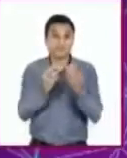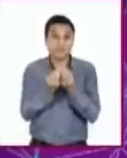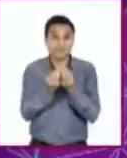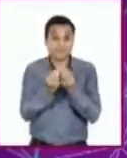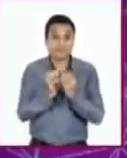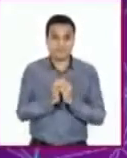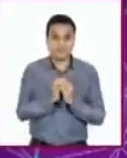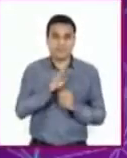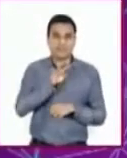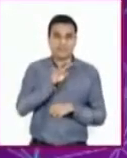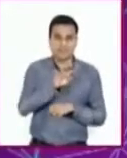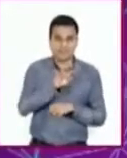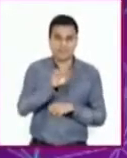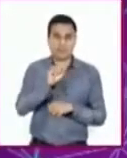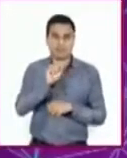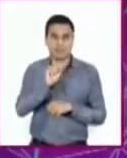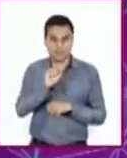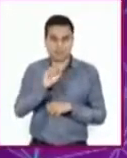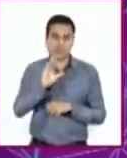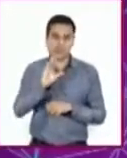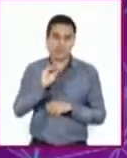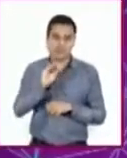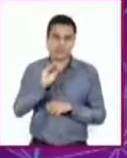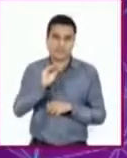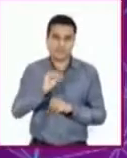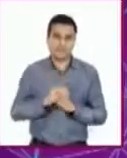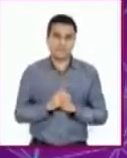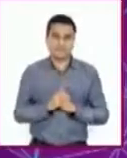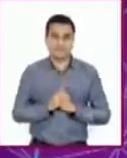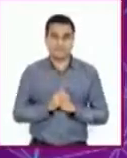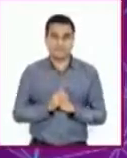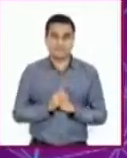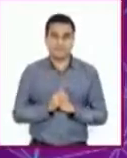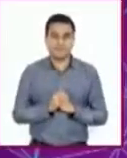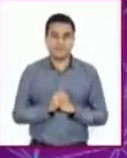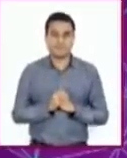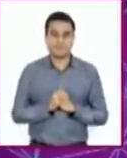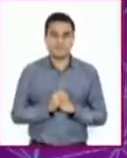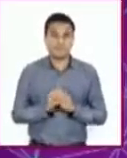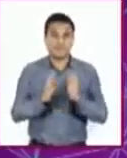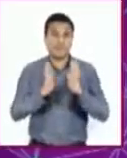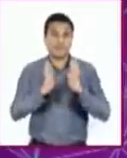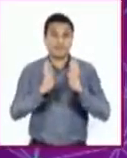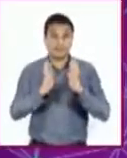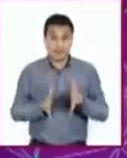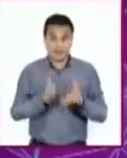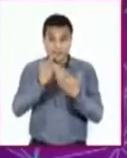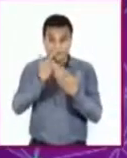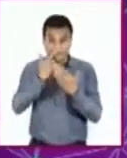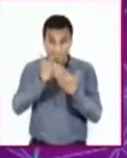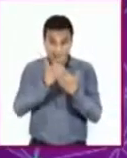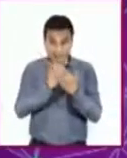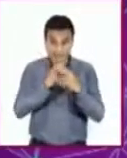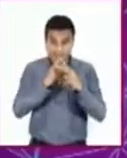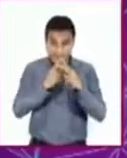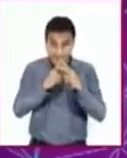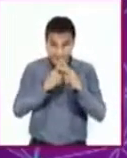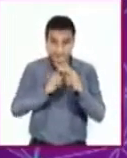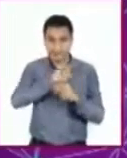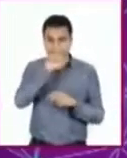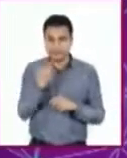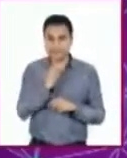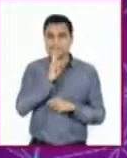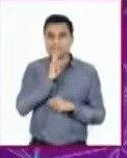igual a 19 enteros 90 centésimos. Ya que se calcularon los totales, se realiza la